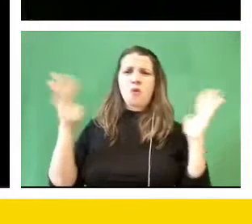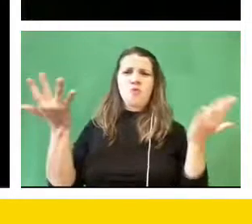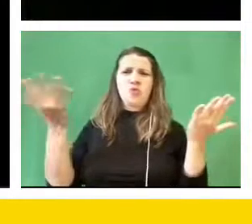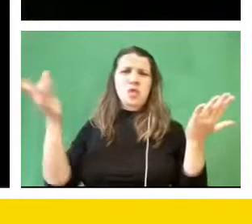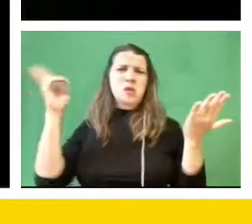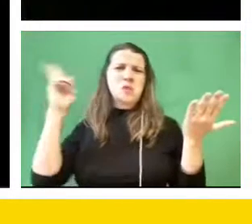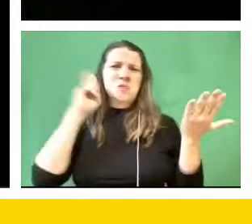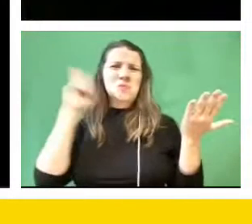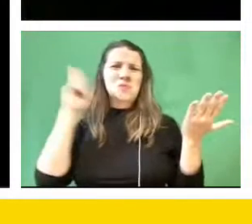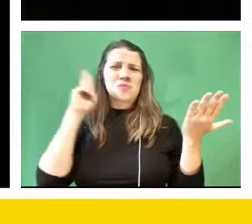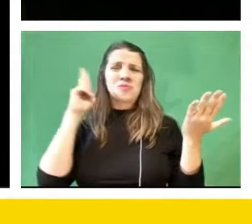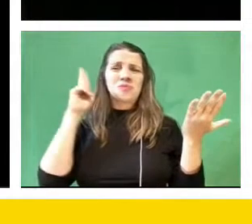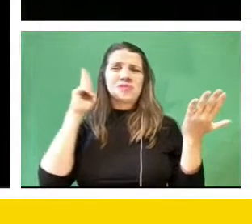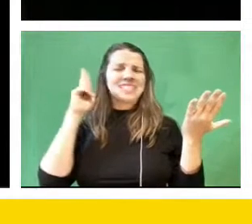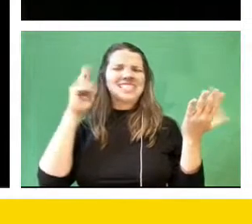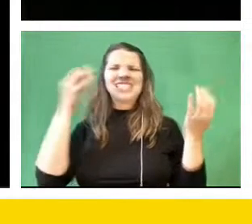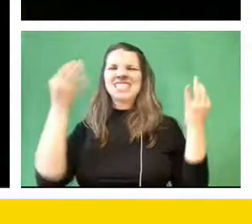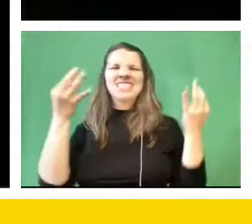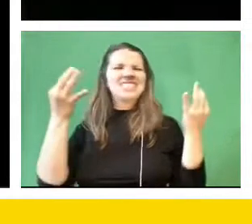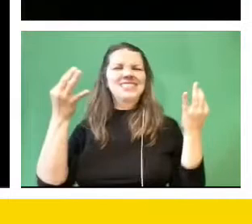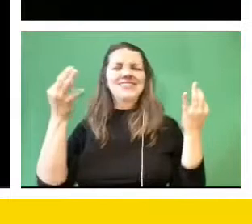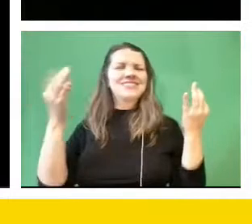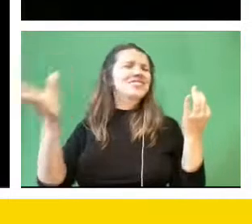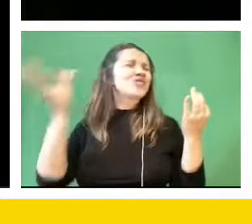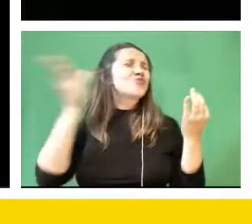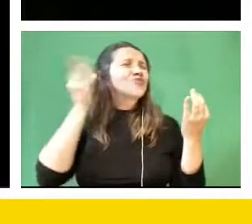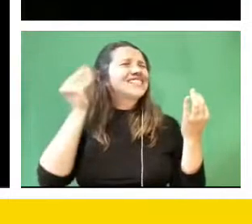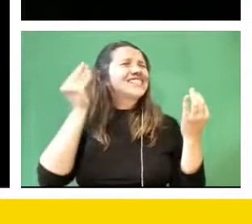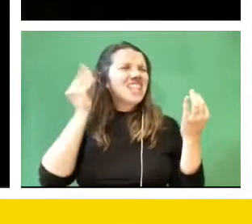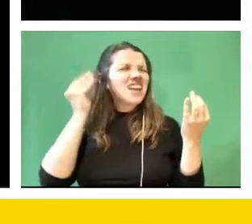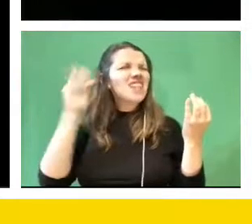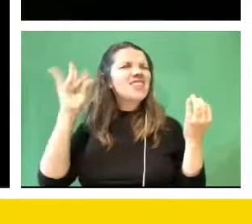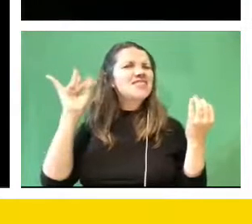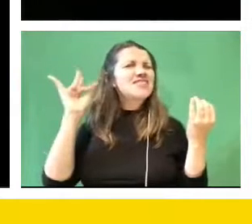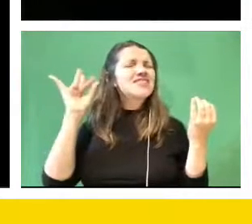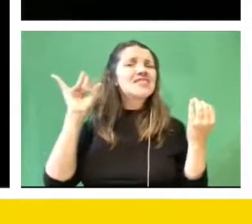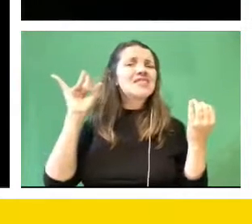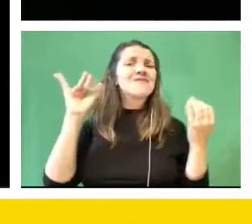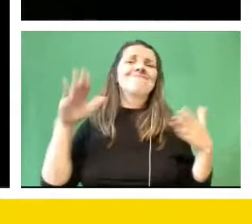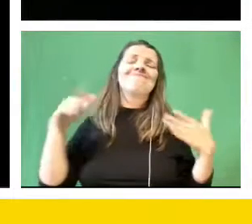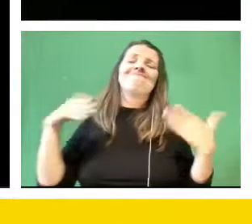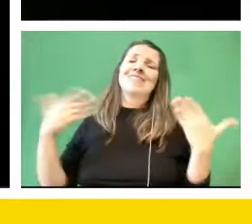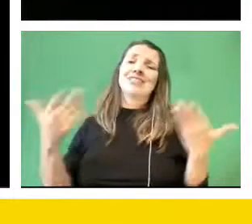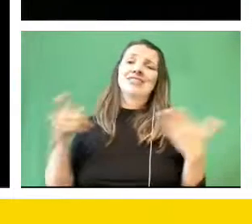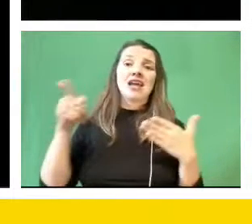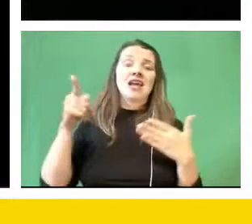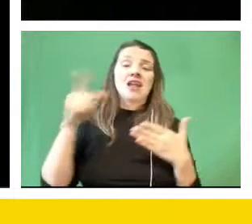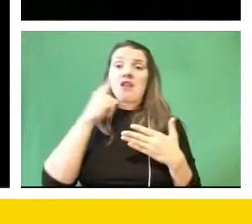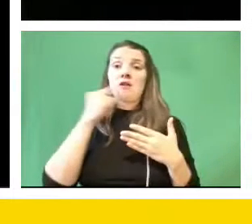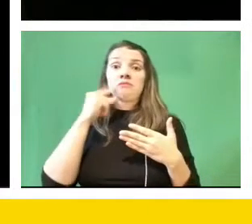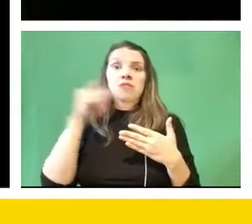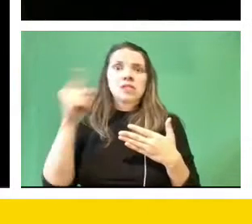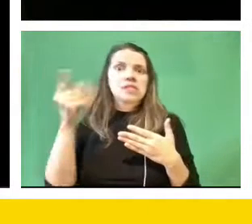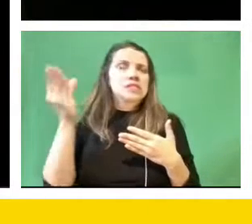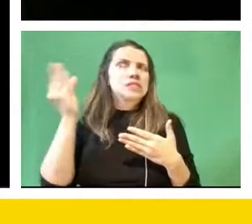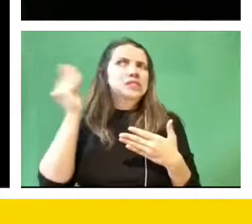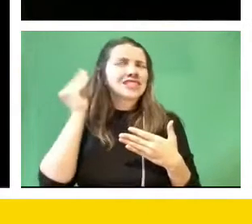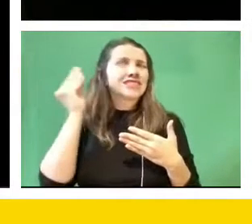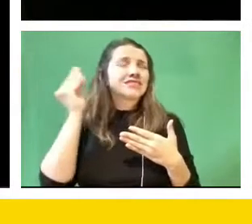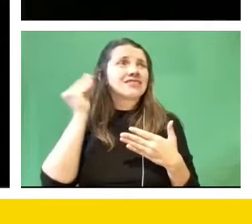y no podían escuchar nada, y ahí pues la persona quedaba en cero. No podía hacer uso del espacio y no